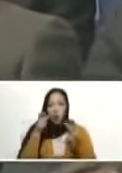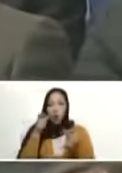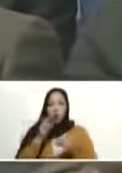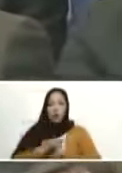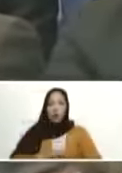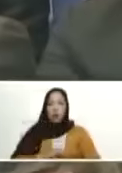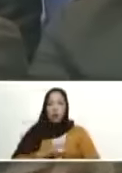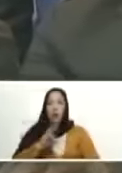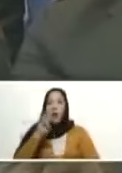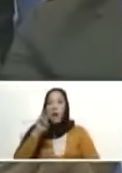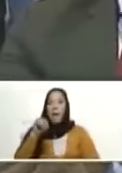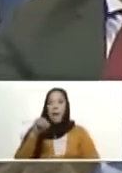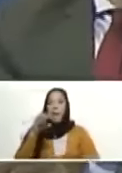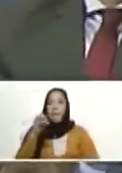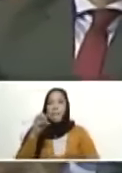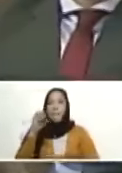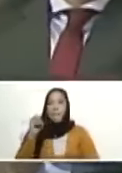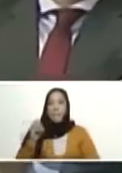Zedong.